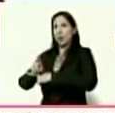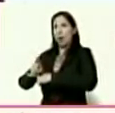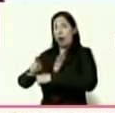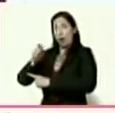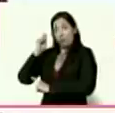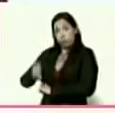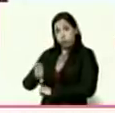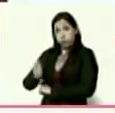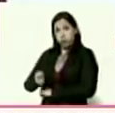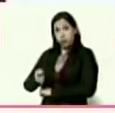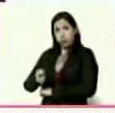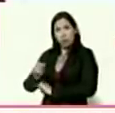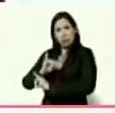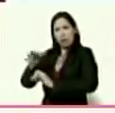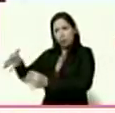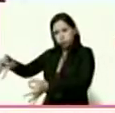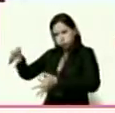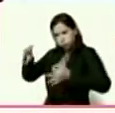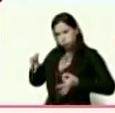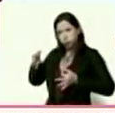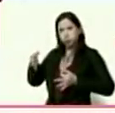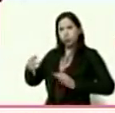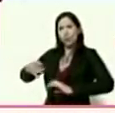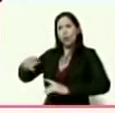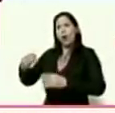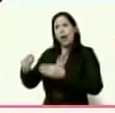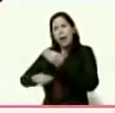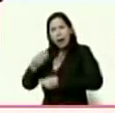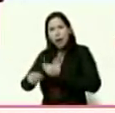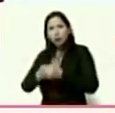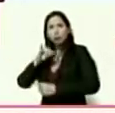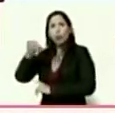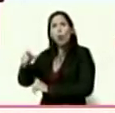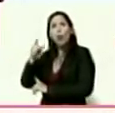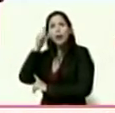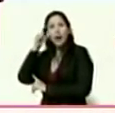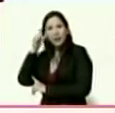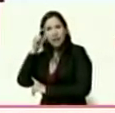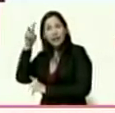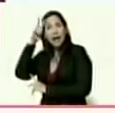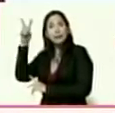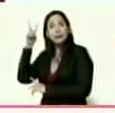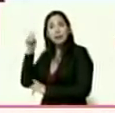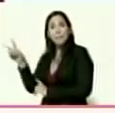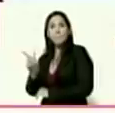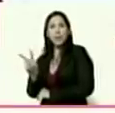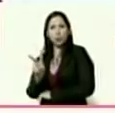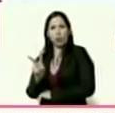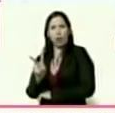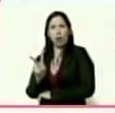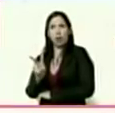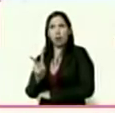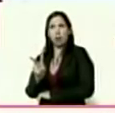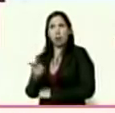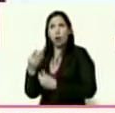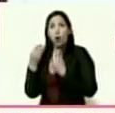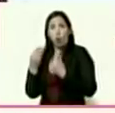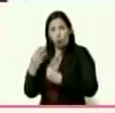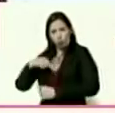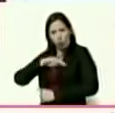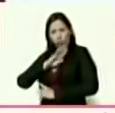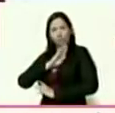fue recibida la denuncia presentada por Jorge Arriaza como nuestro